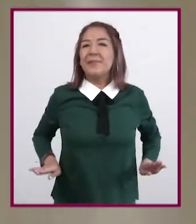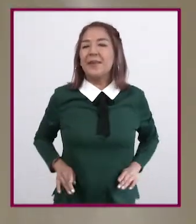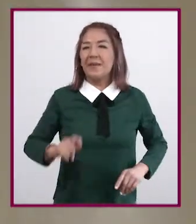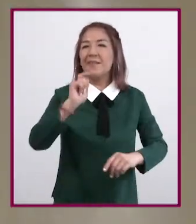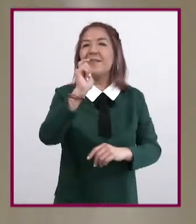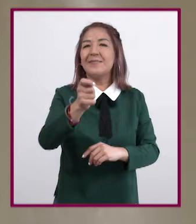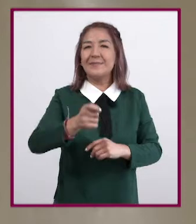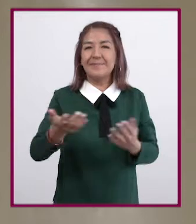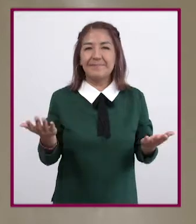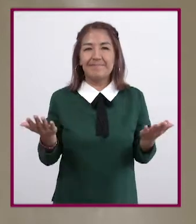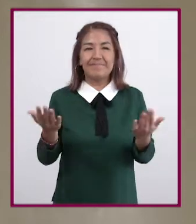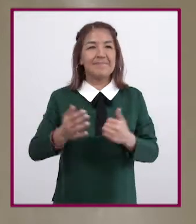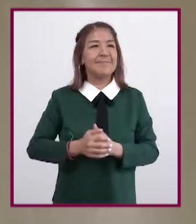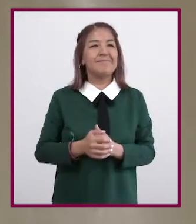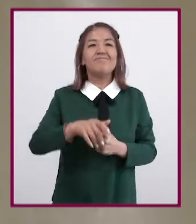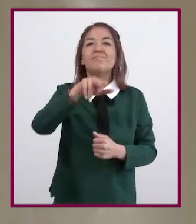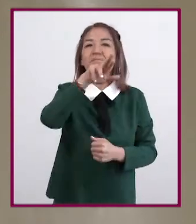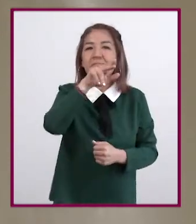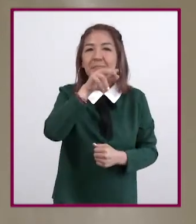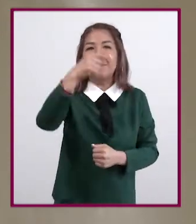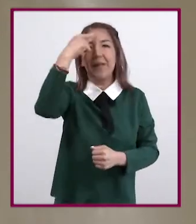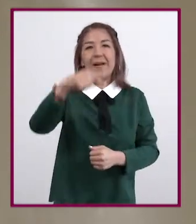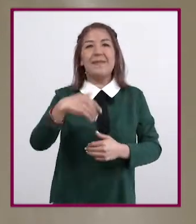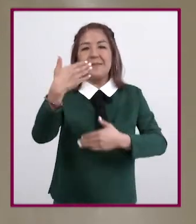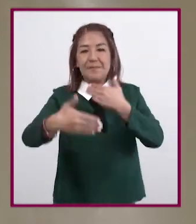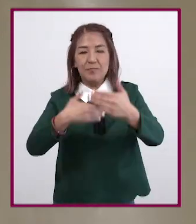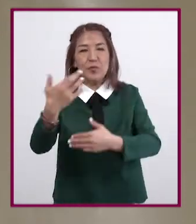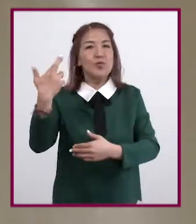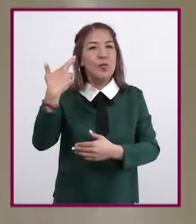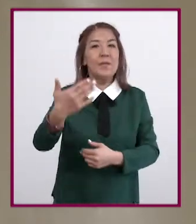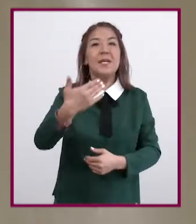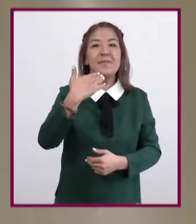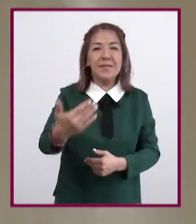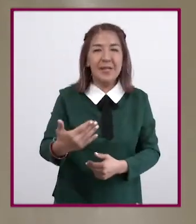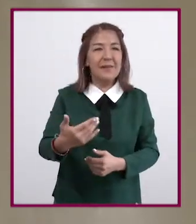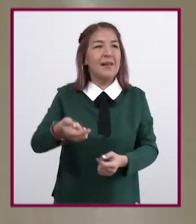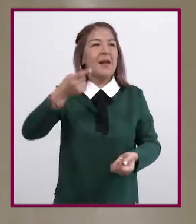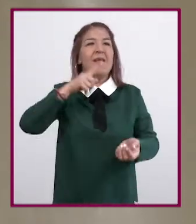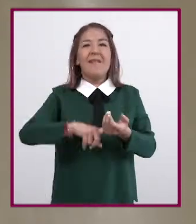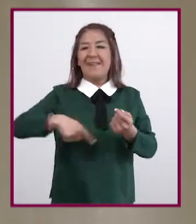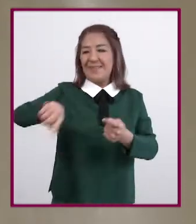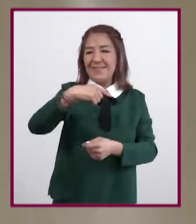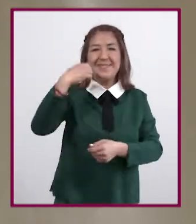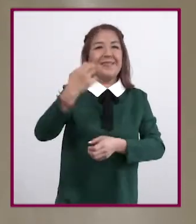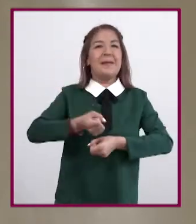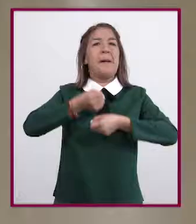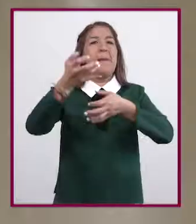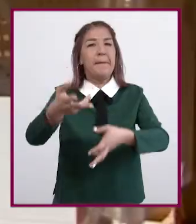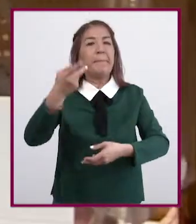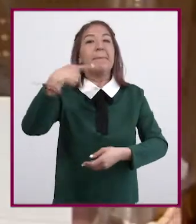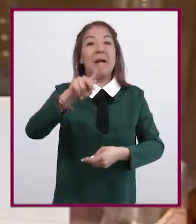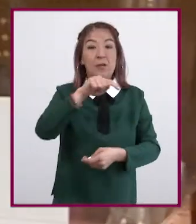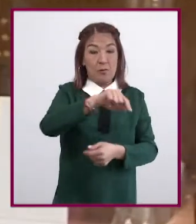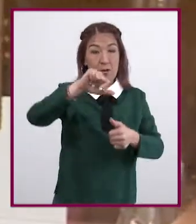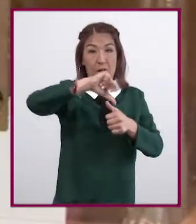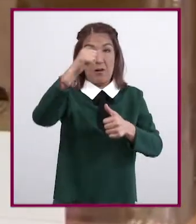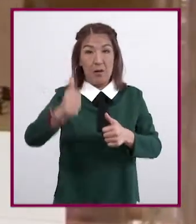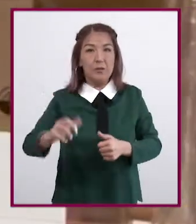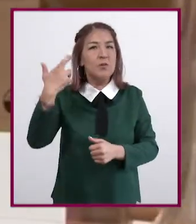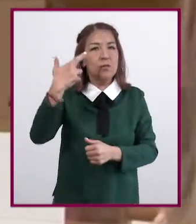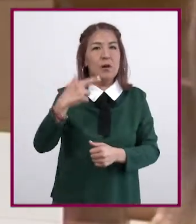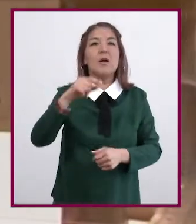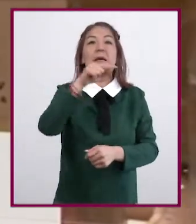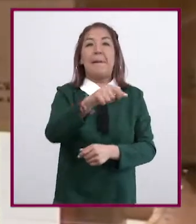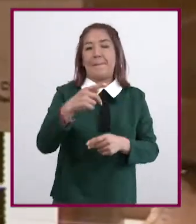se preocupan por los sonidos, por las cuestiones aureales, ¿no? Pero, sin embargo, el arte sonoro está hecho